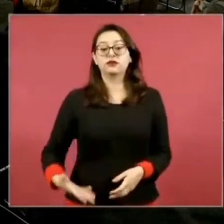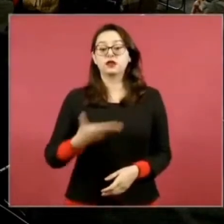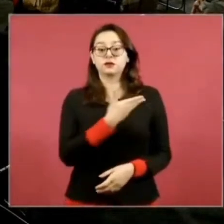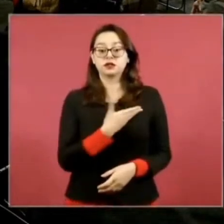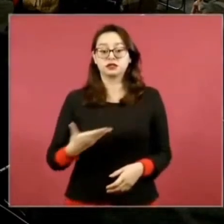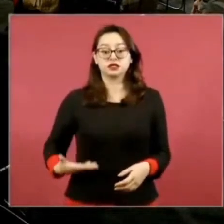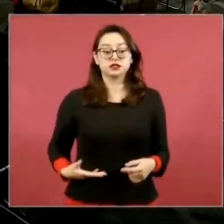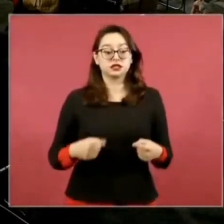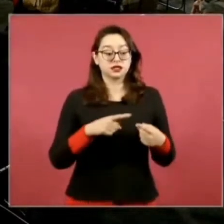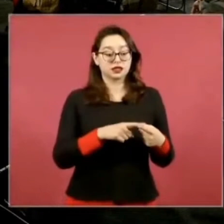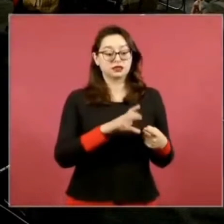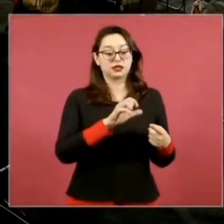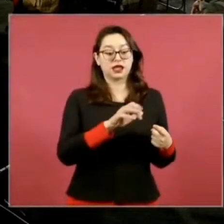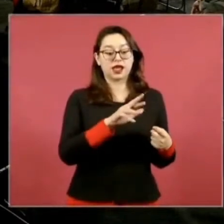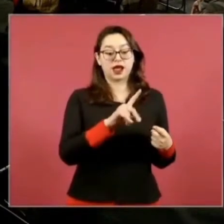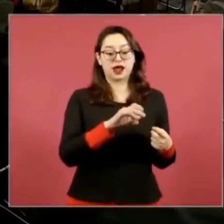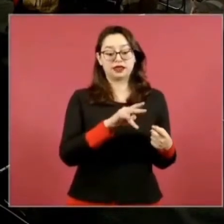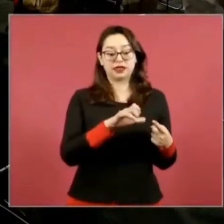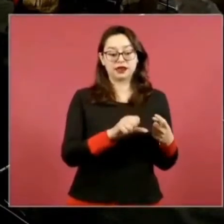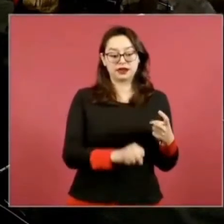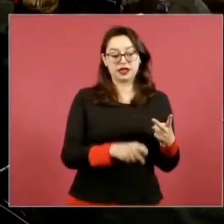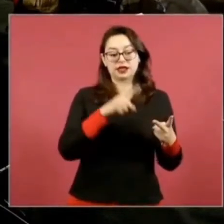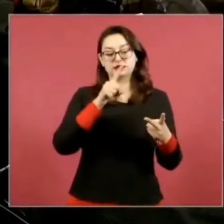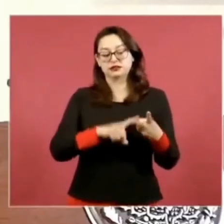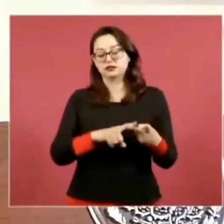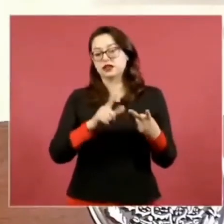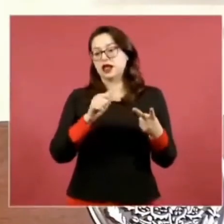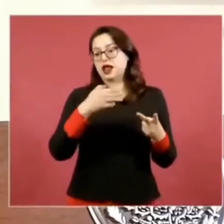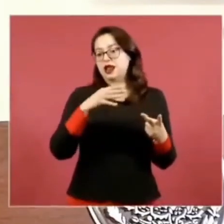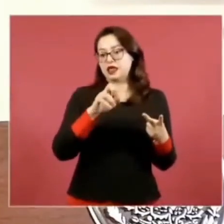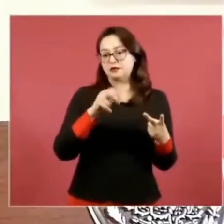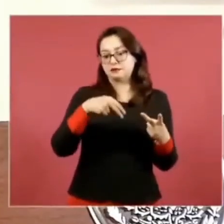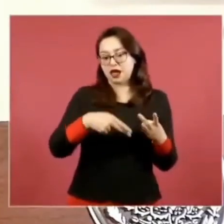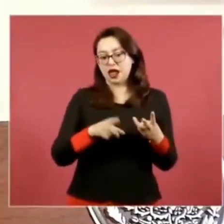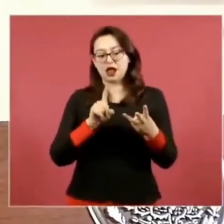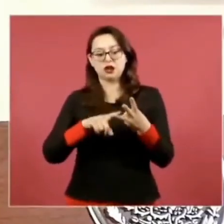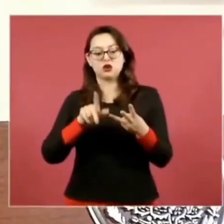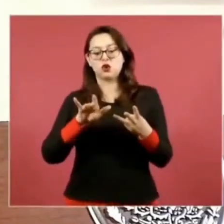presidente Ruiz Cortines, Adolfo López Mateos